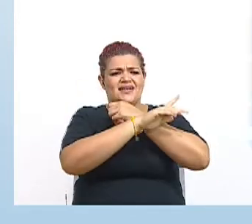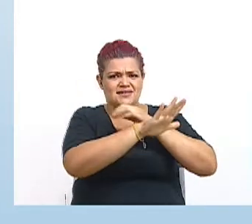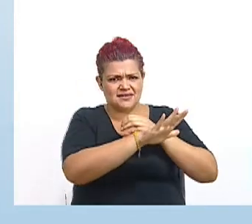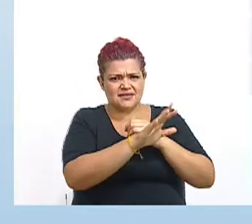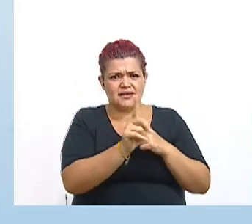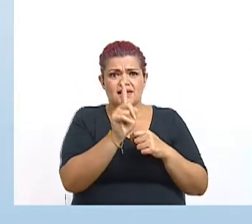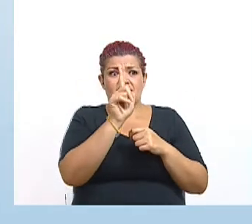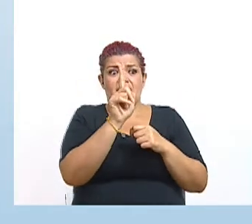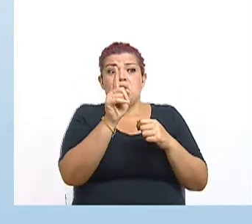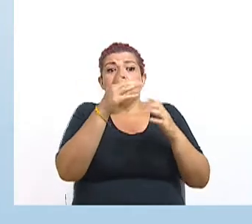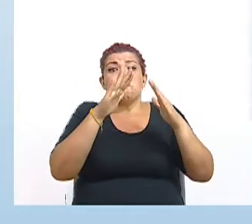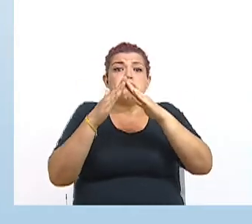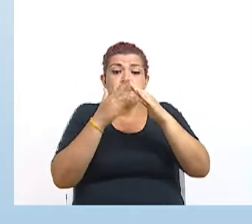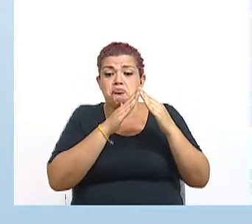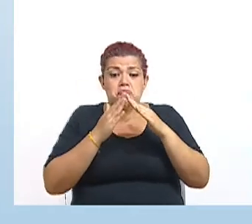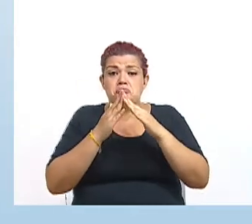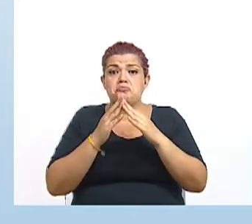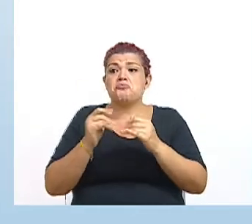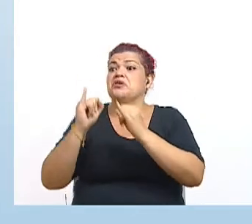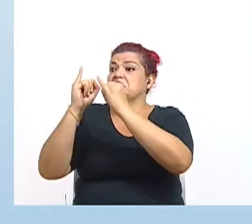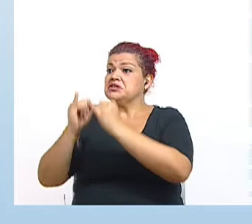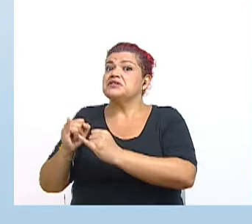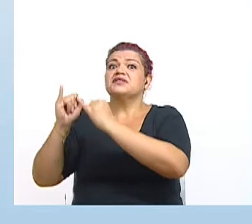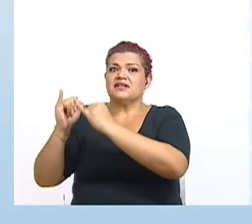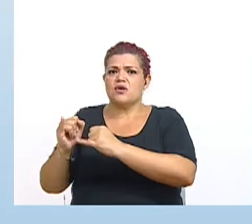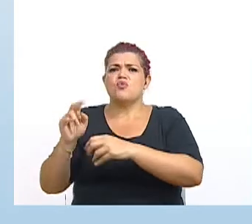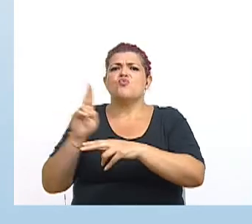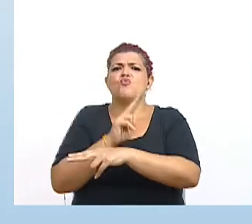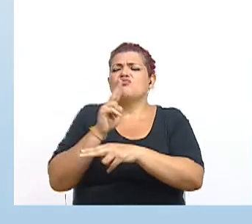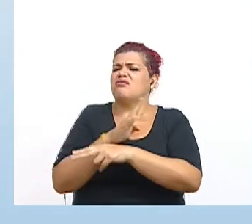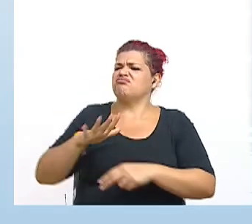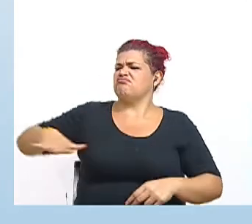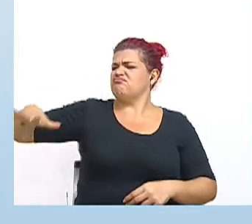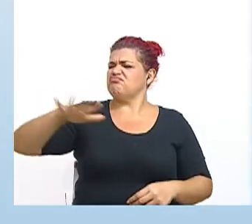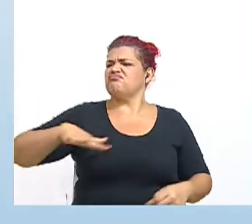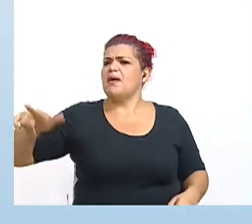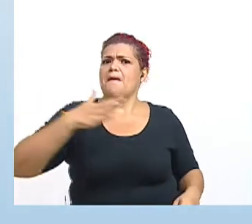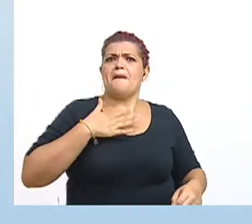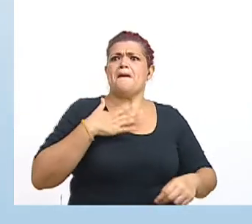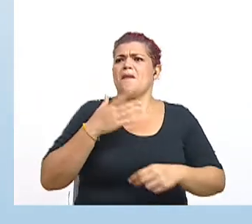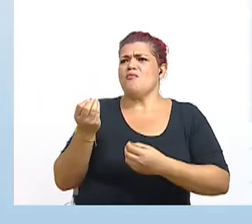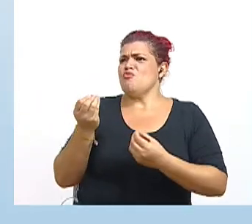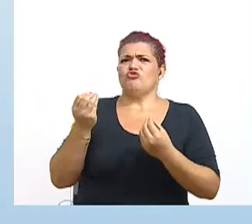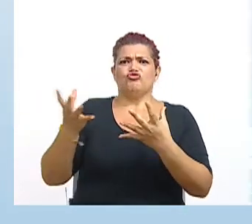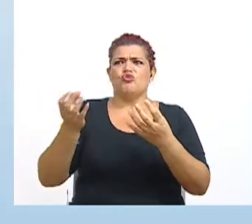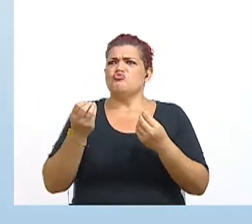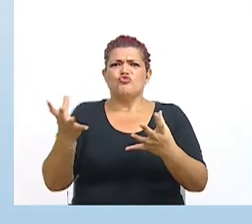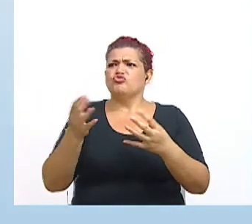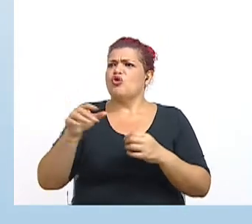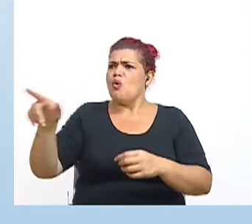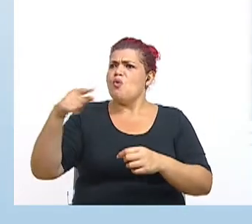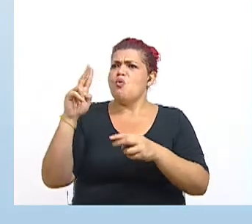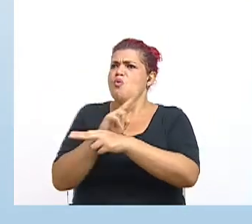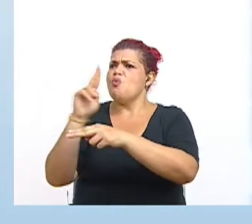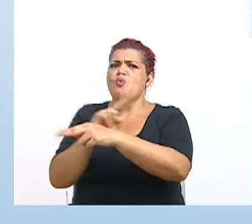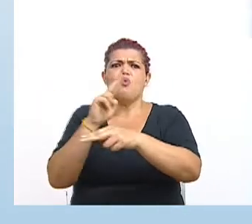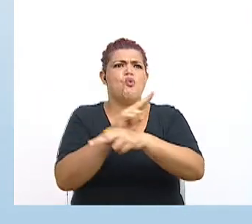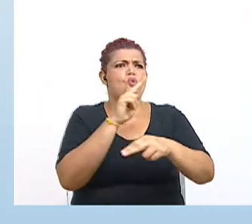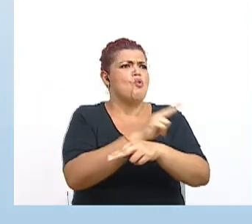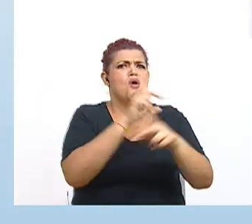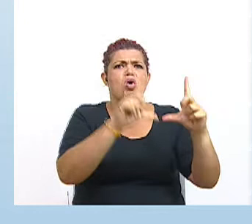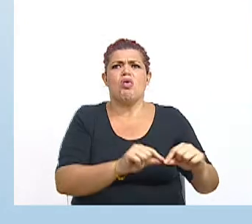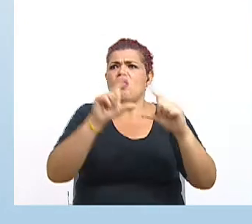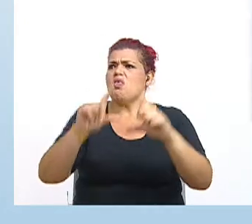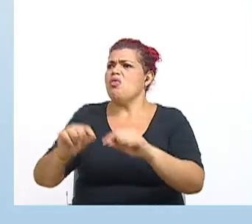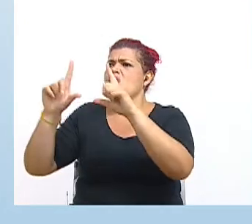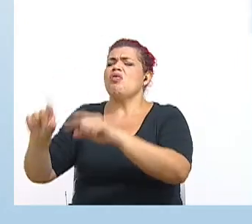individuo. Muy bien. Observemos cuidadosamente este gráfico. Es muy importante valorar que de los